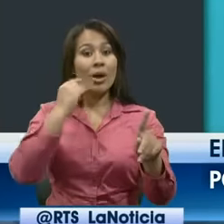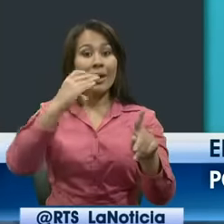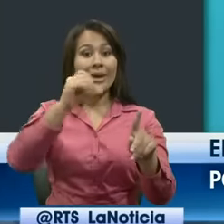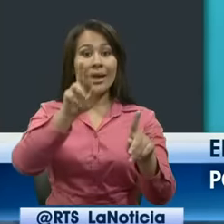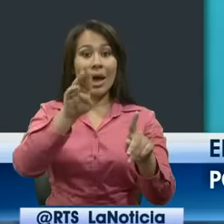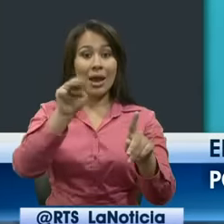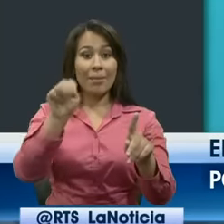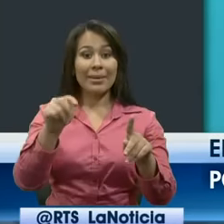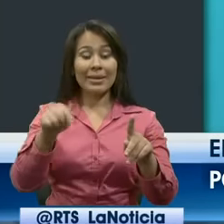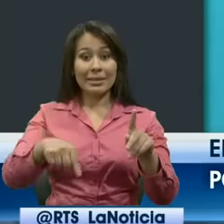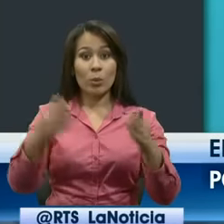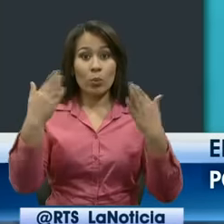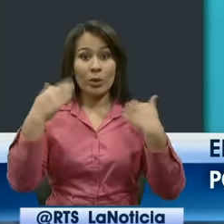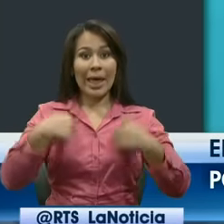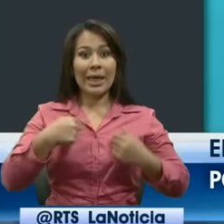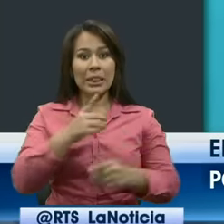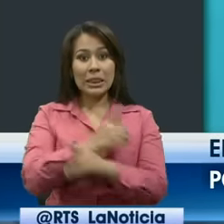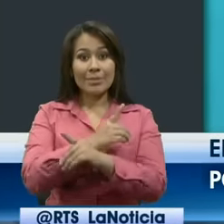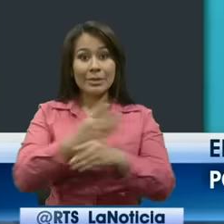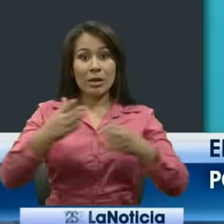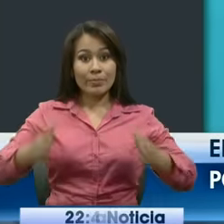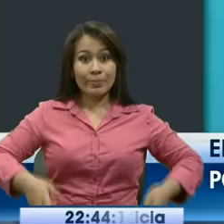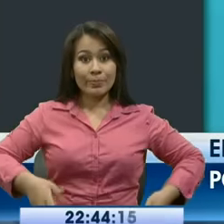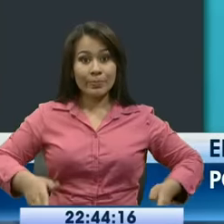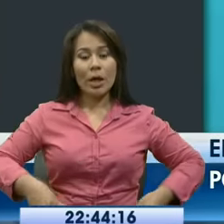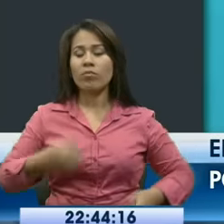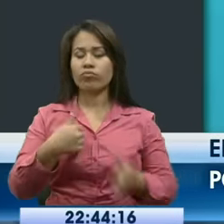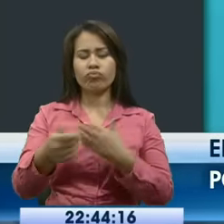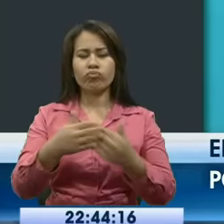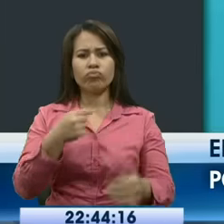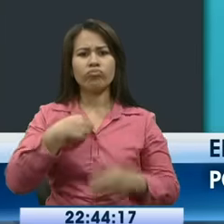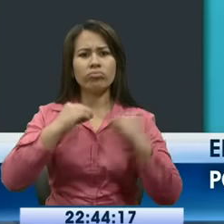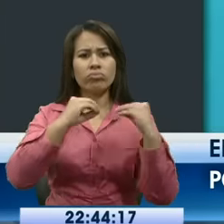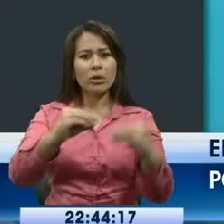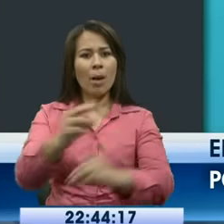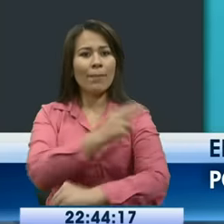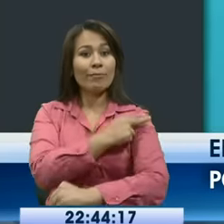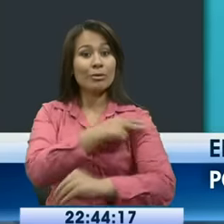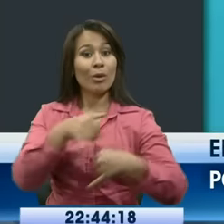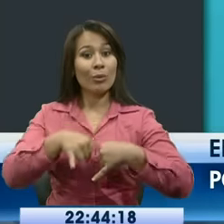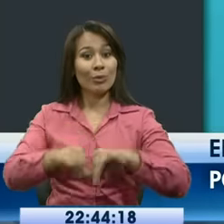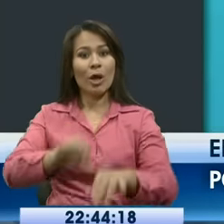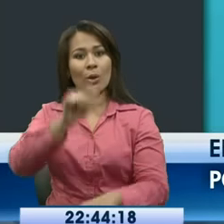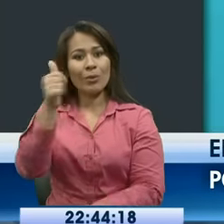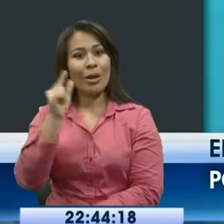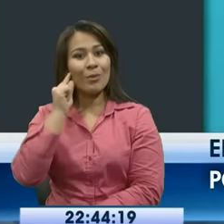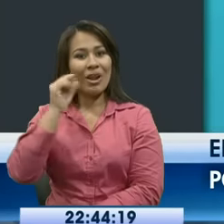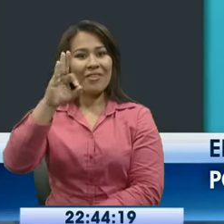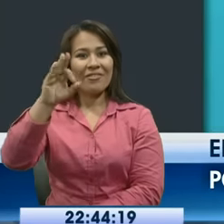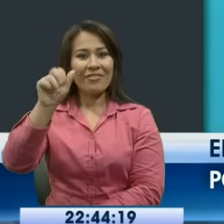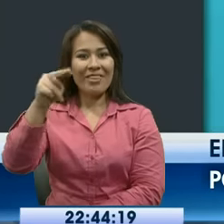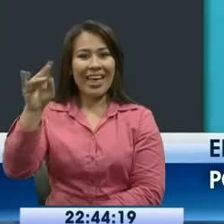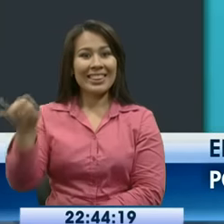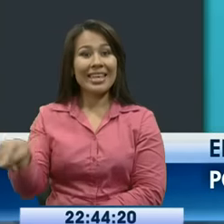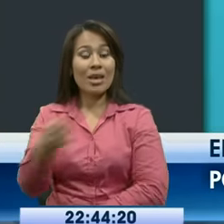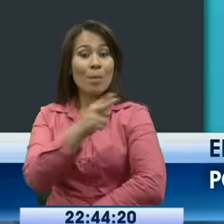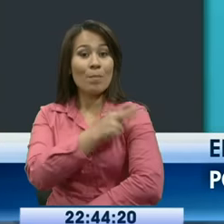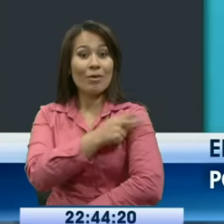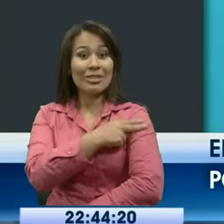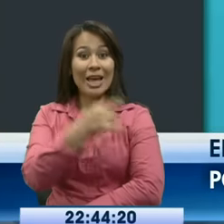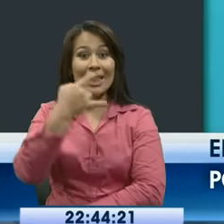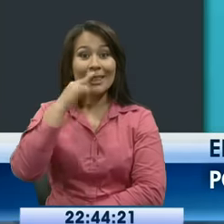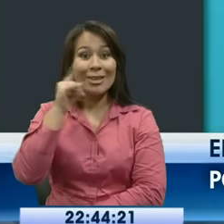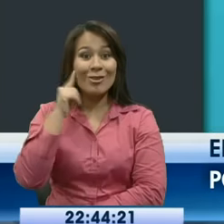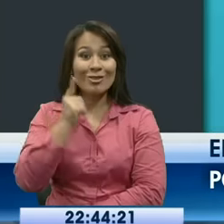su discapacidad física no fue un impedimento para enseñar, y Fanny de Quito, quien se convirtió en profesora de